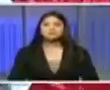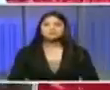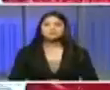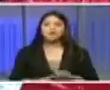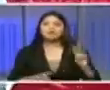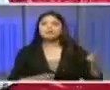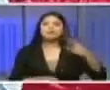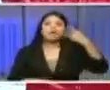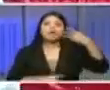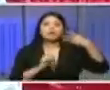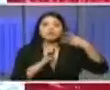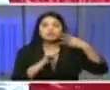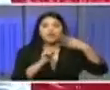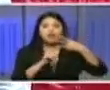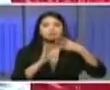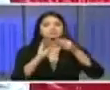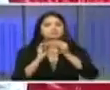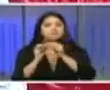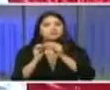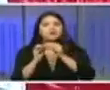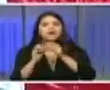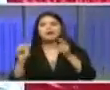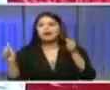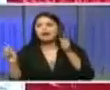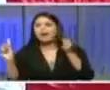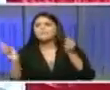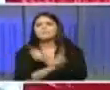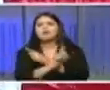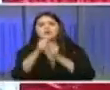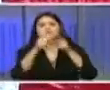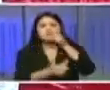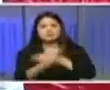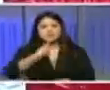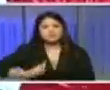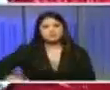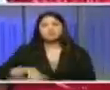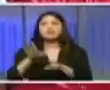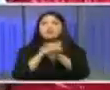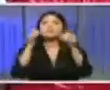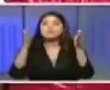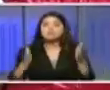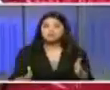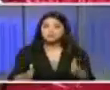Tres, nombrar y remover vicepresidentes y ministros.